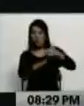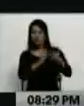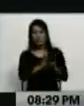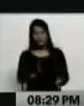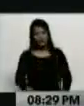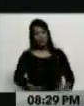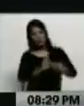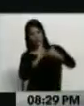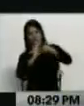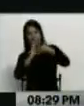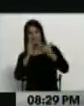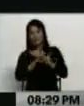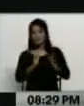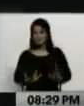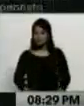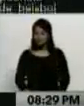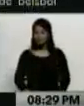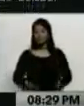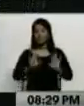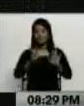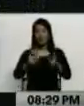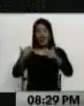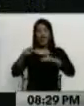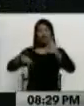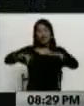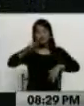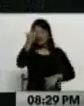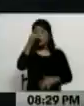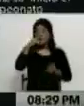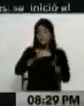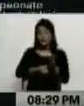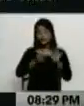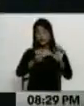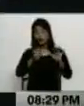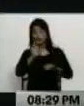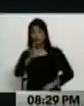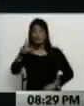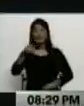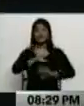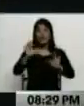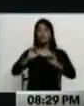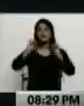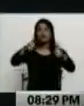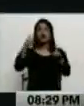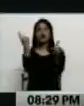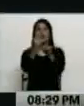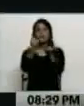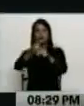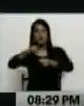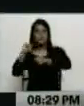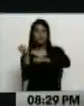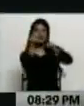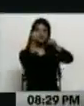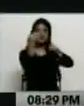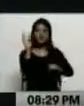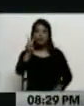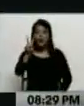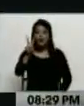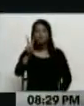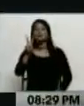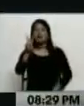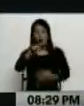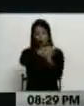eh 12 de enero de 1946 hace 71 años se inició el primer campeonato profesional de bisbol venezolano con la